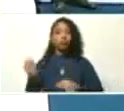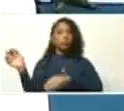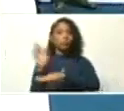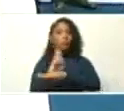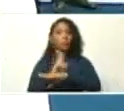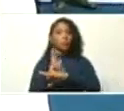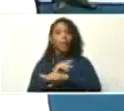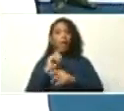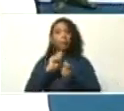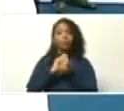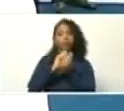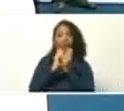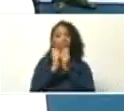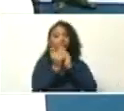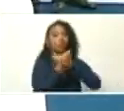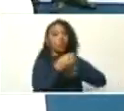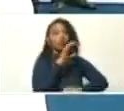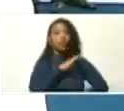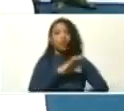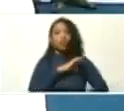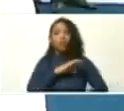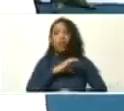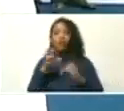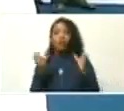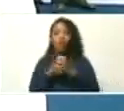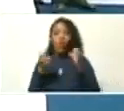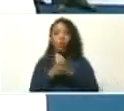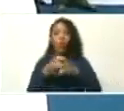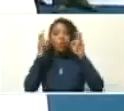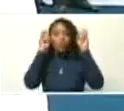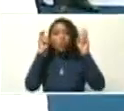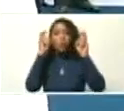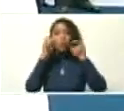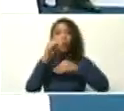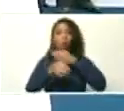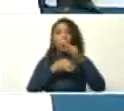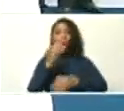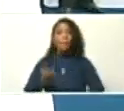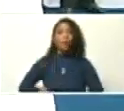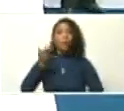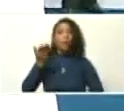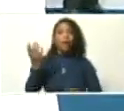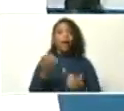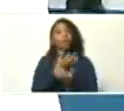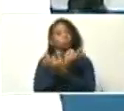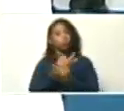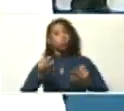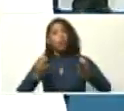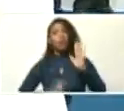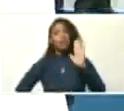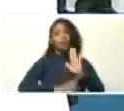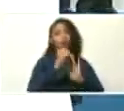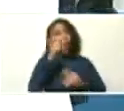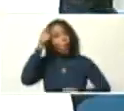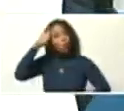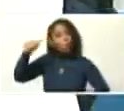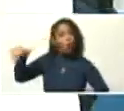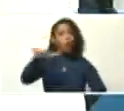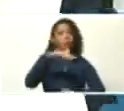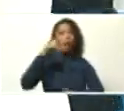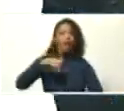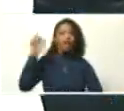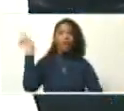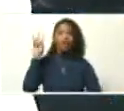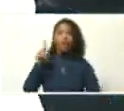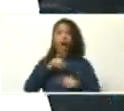ir transformando nuestra sociedad con la generación de contenidos que ha sido importante para la educación, para el desarrollo de los pueblos de Venezuela,